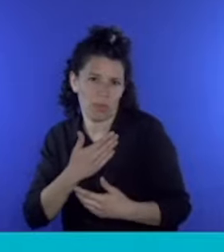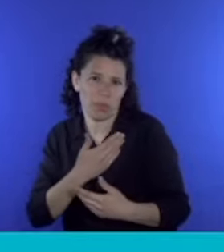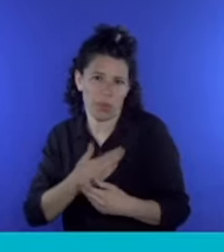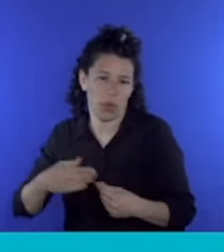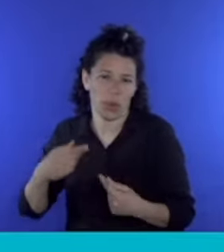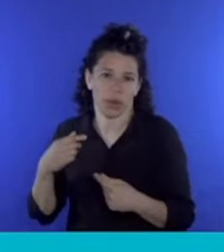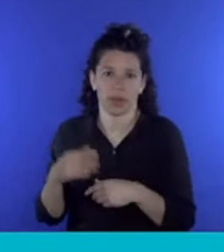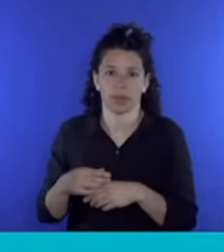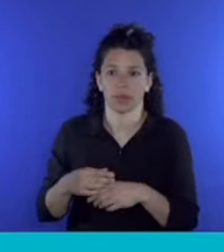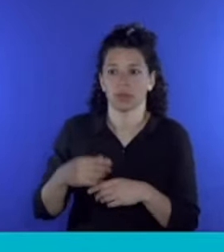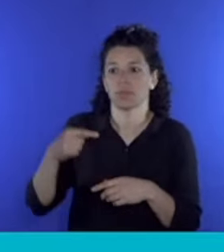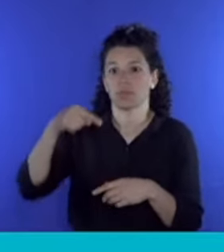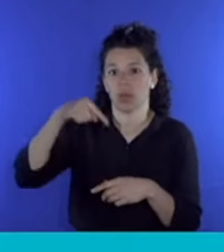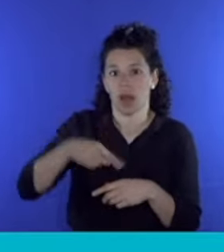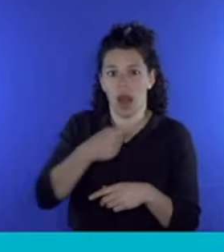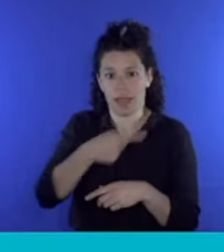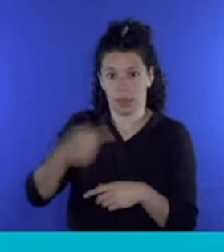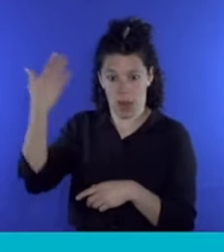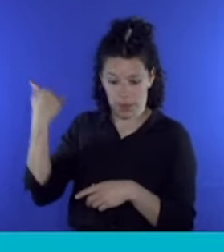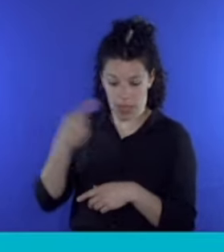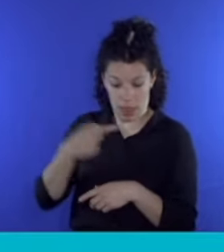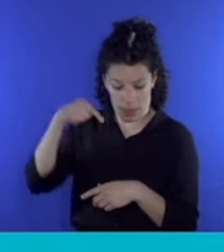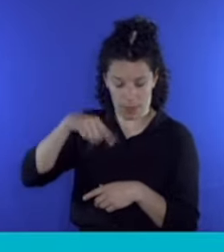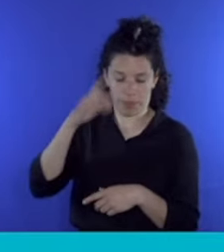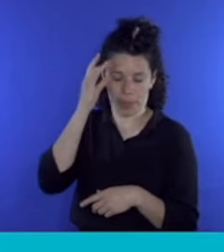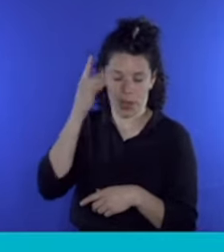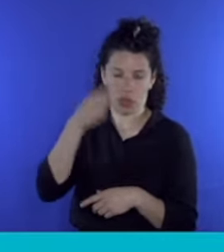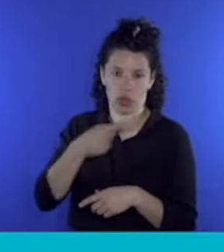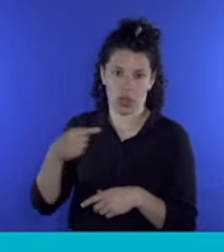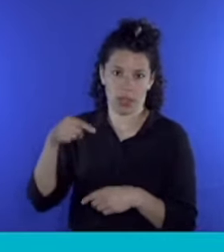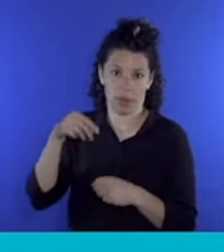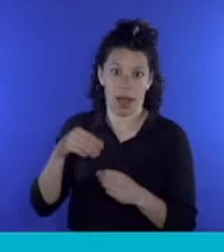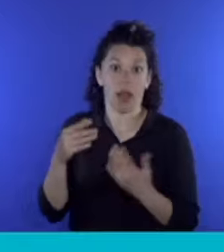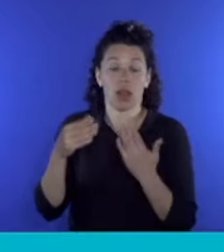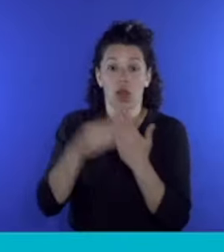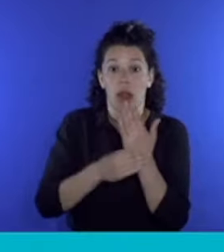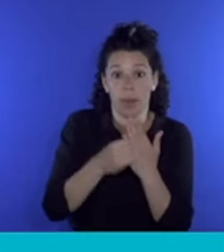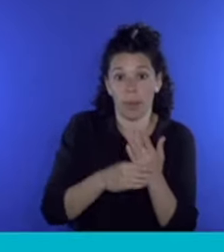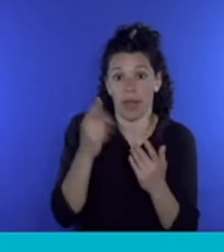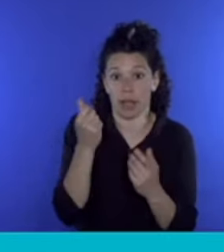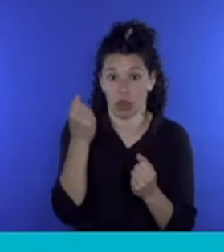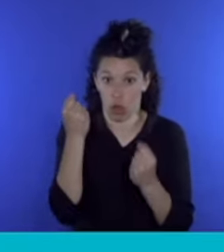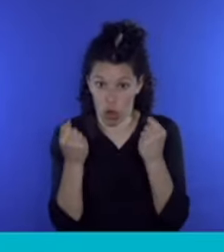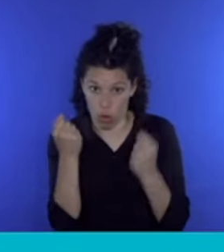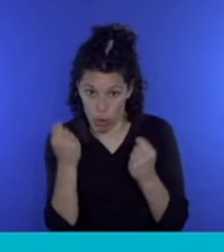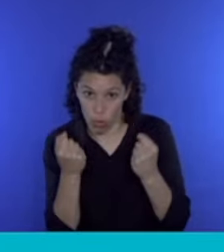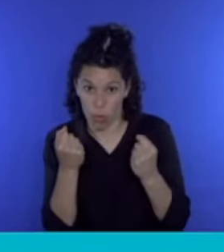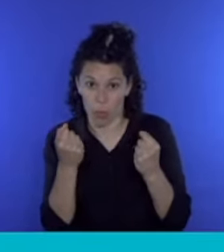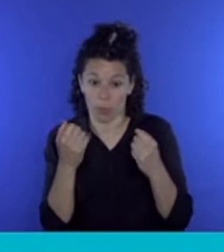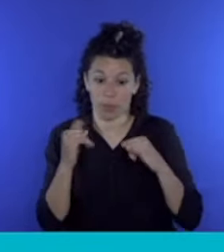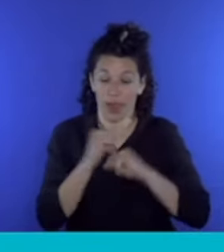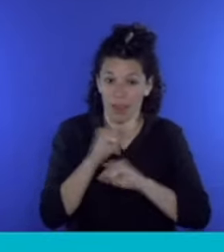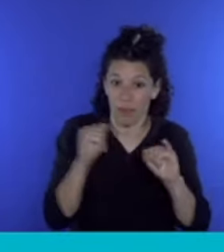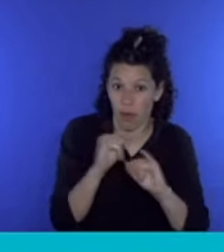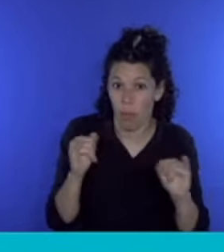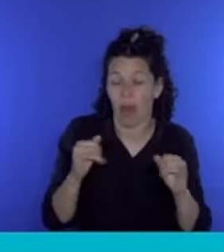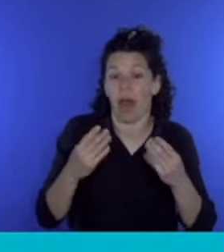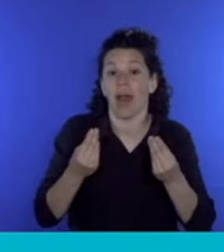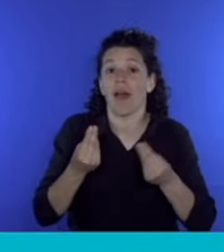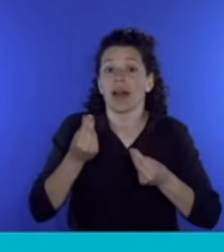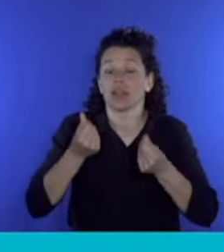semana pasada esta semana perdón cuando el ministro de economía nos informaba Cuáles van a ser los montos